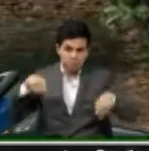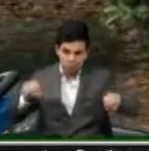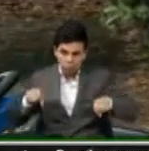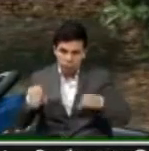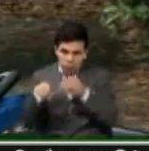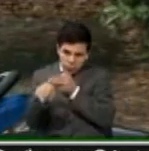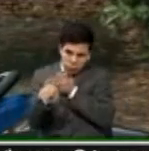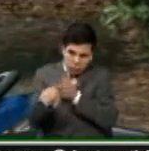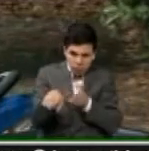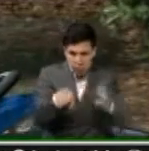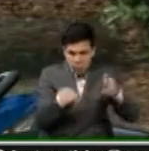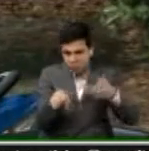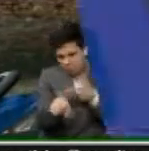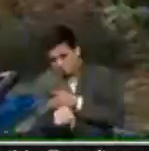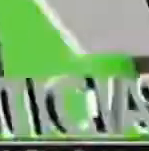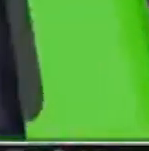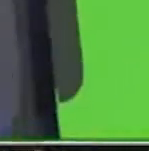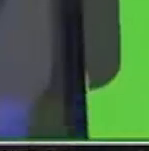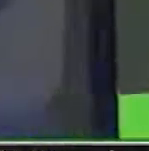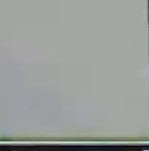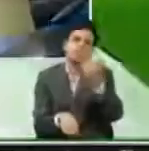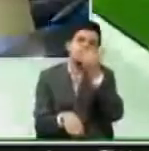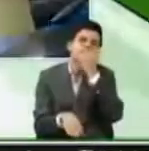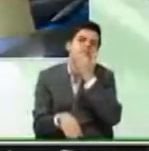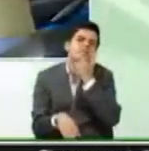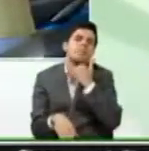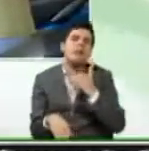por el lado contrario, y esto es lo que más